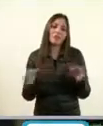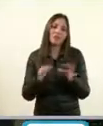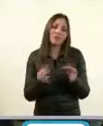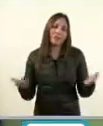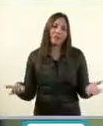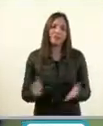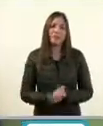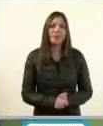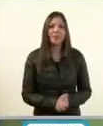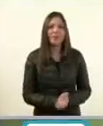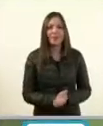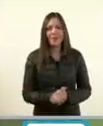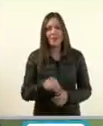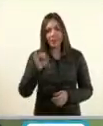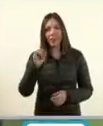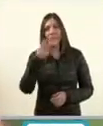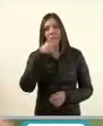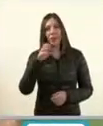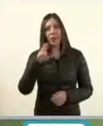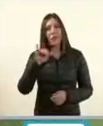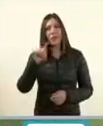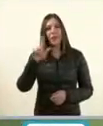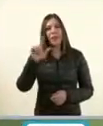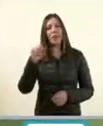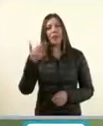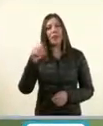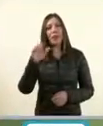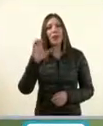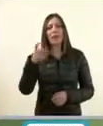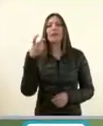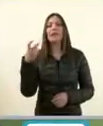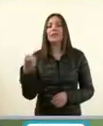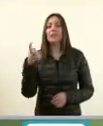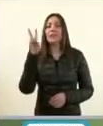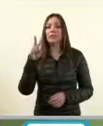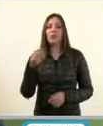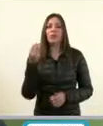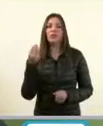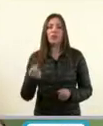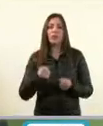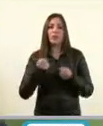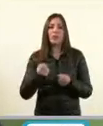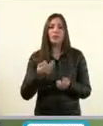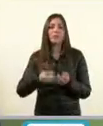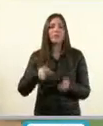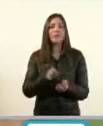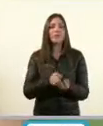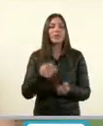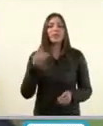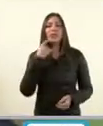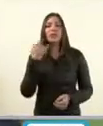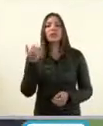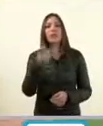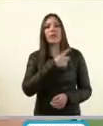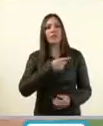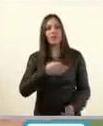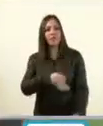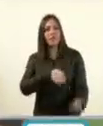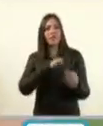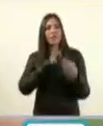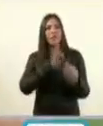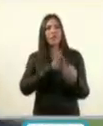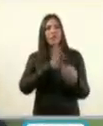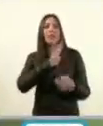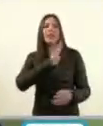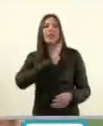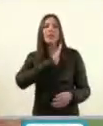entonces Cuitláhuac, pues hay que recordarlo como este gran luchador, y sobre todo el haber enfrentado a los españoles con sus soldados,